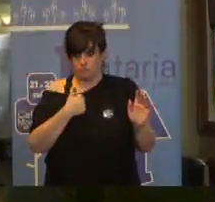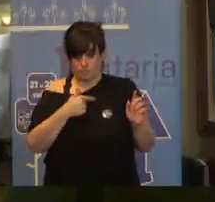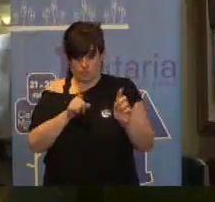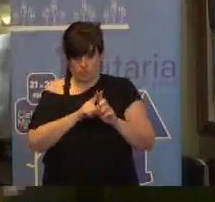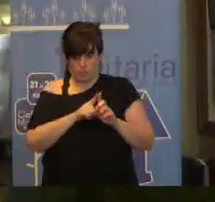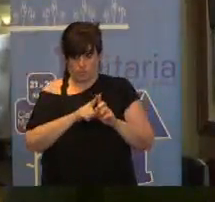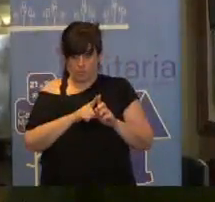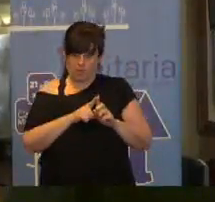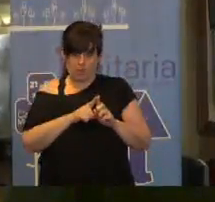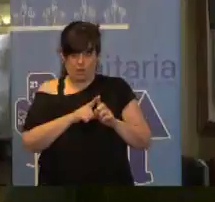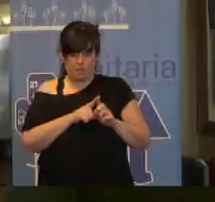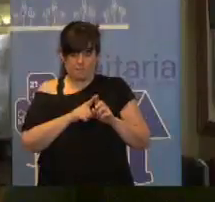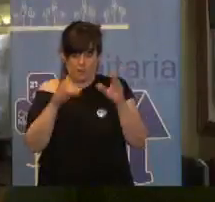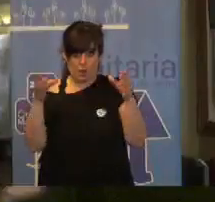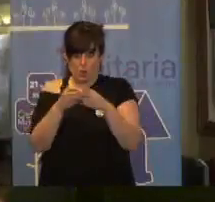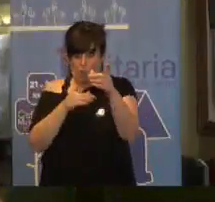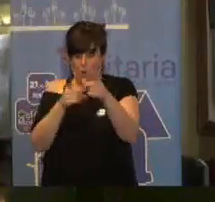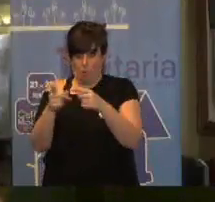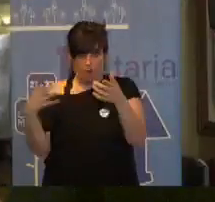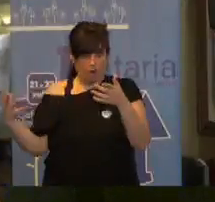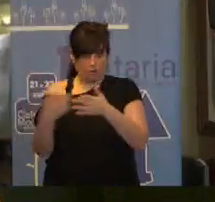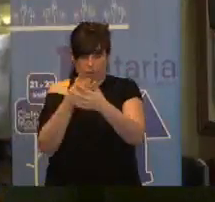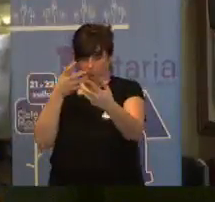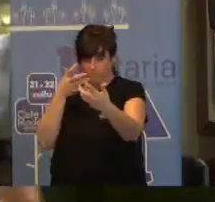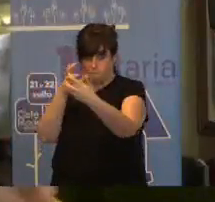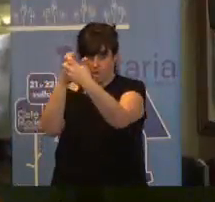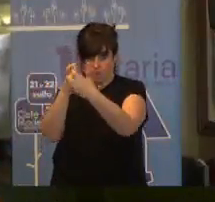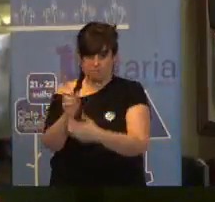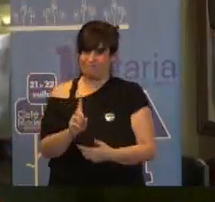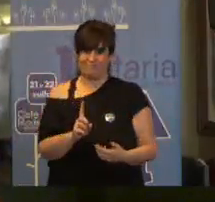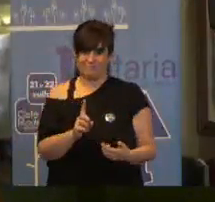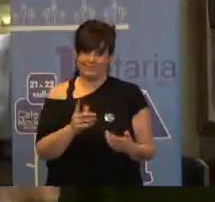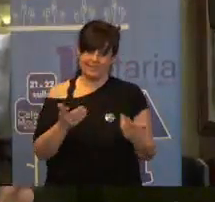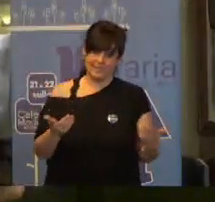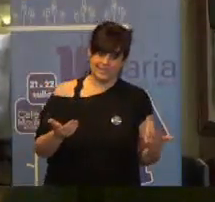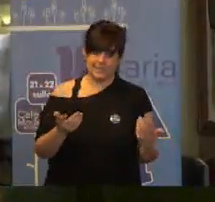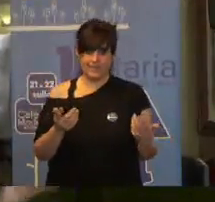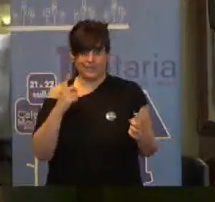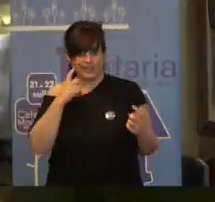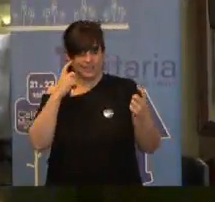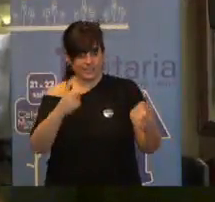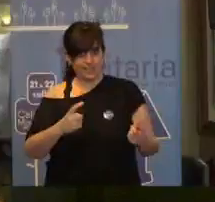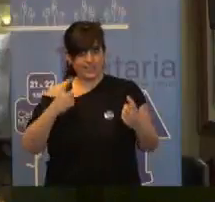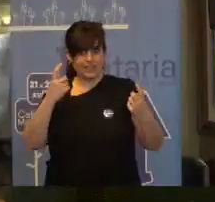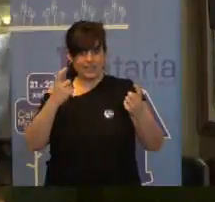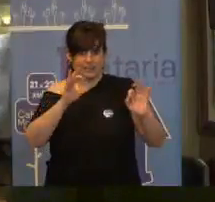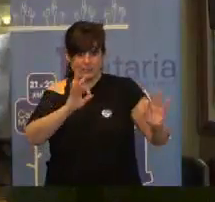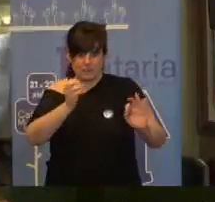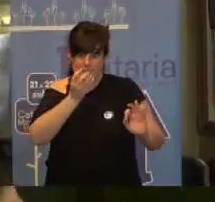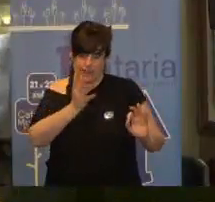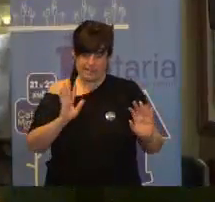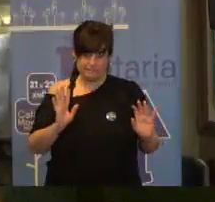todo vale contra o bloque, non? Entón aí costa moito fiar, sempre o intentamos facer ben, pero bueno, non sempre,